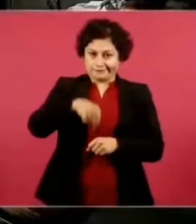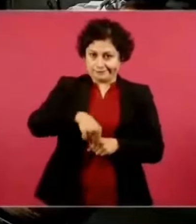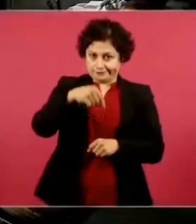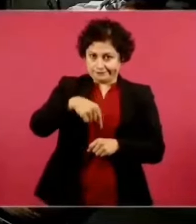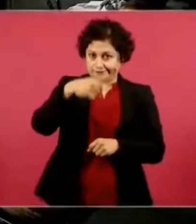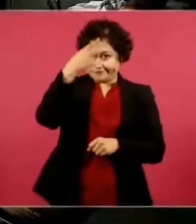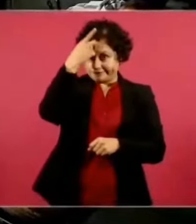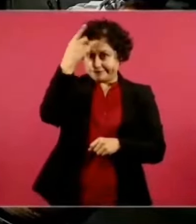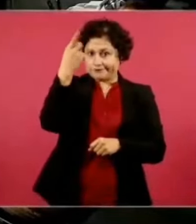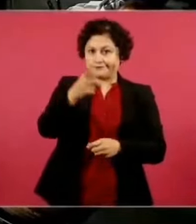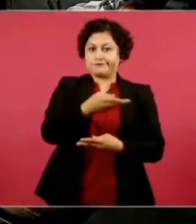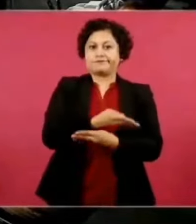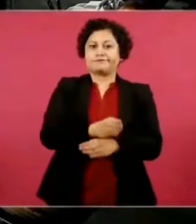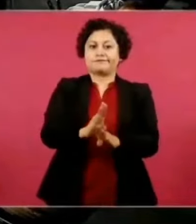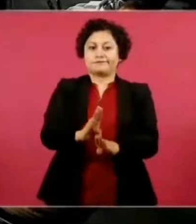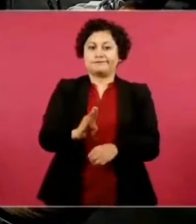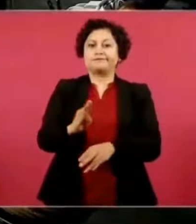Roberto Hernández.